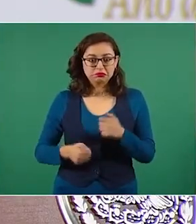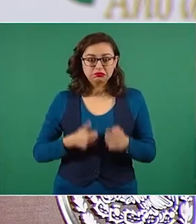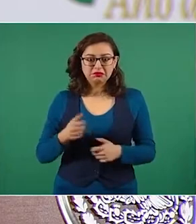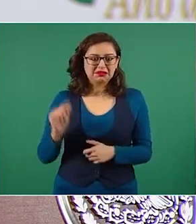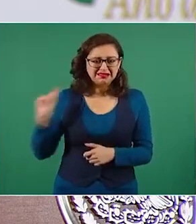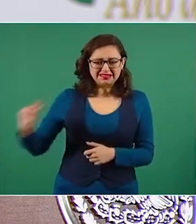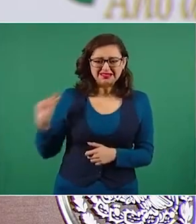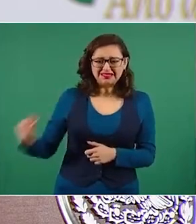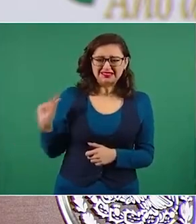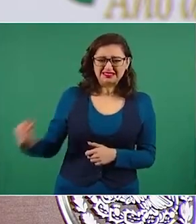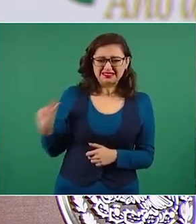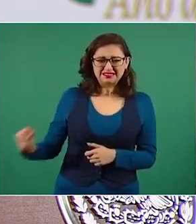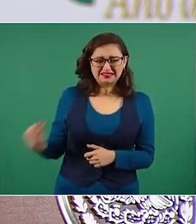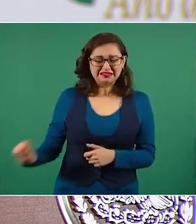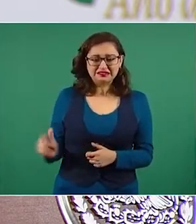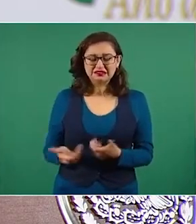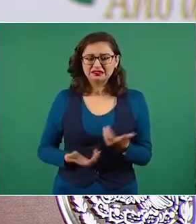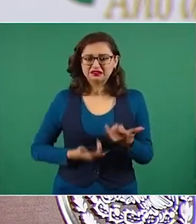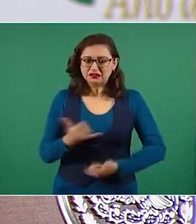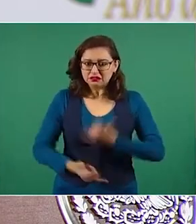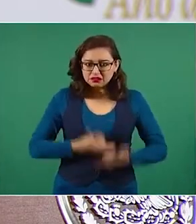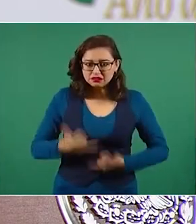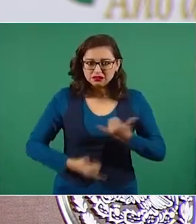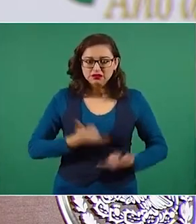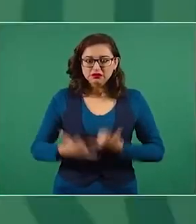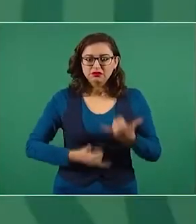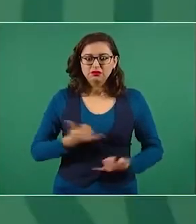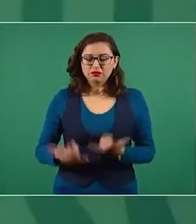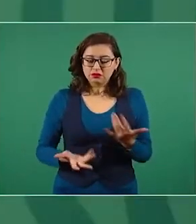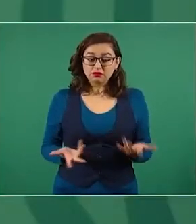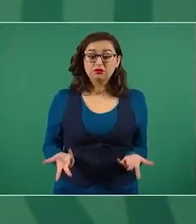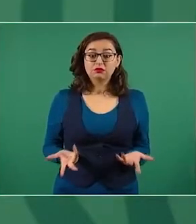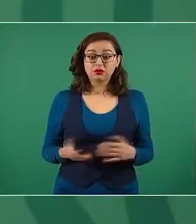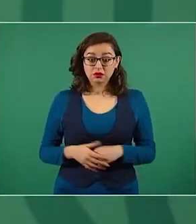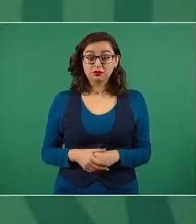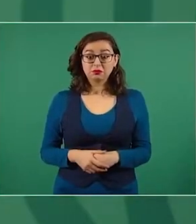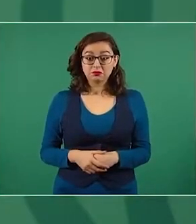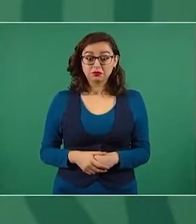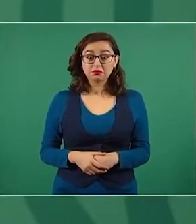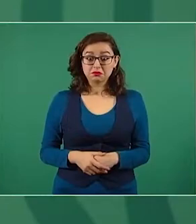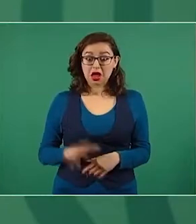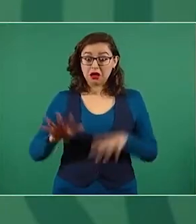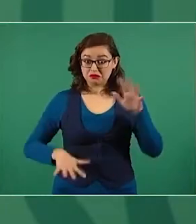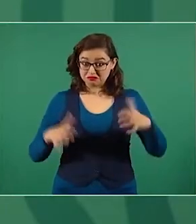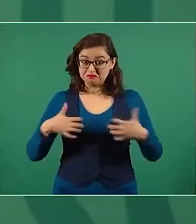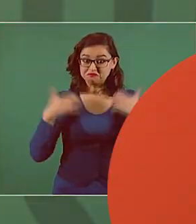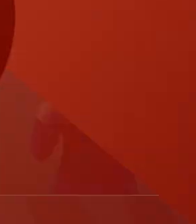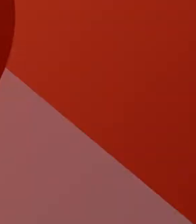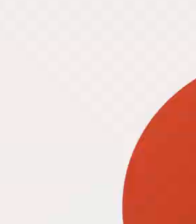Espérate, hasta le pueden decir a uno una grosería.